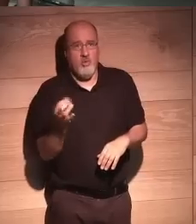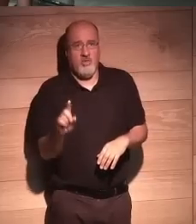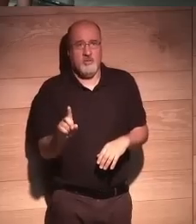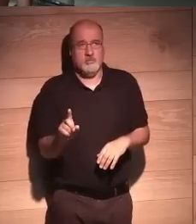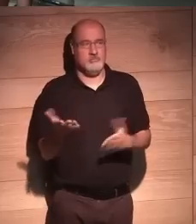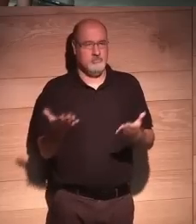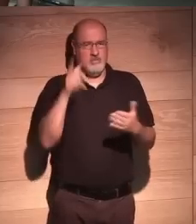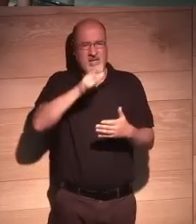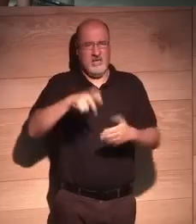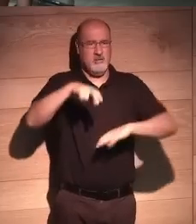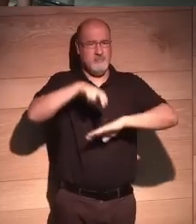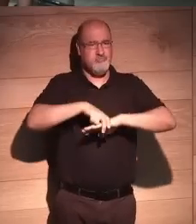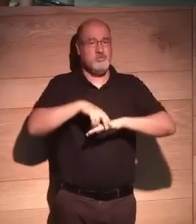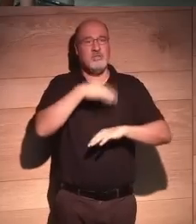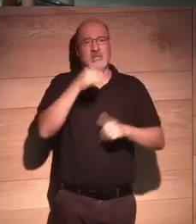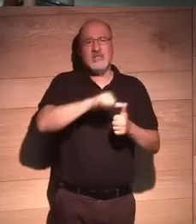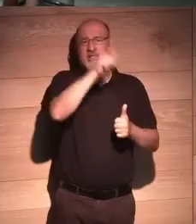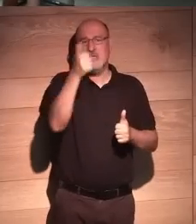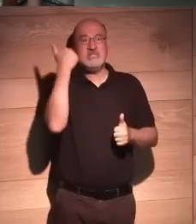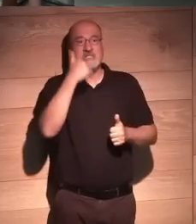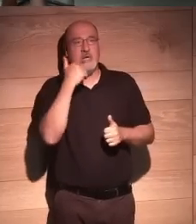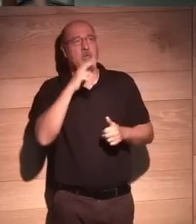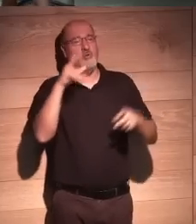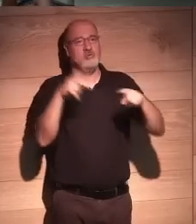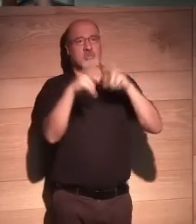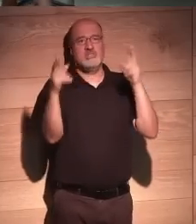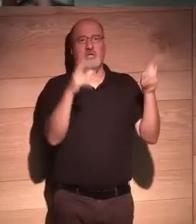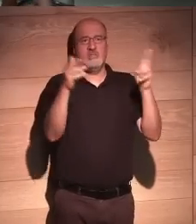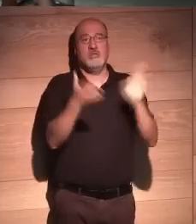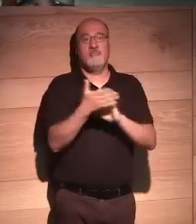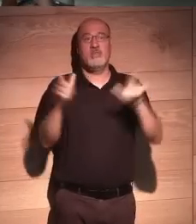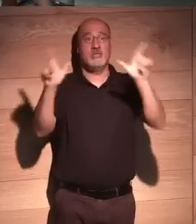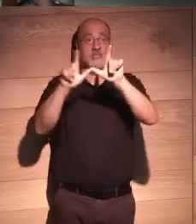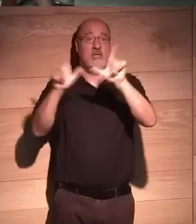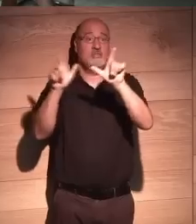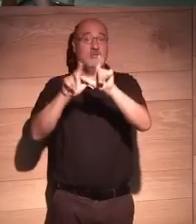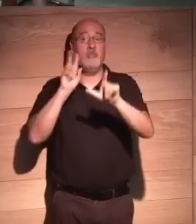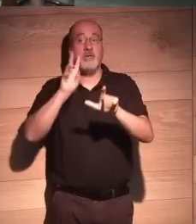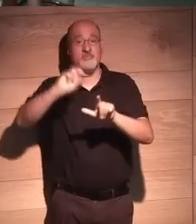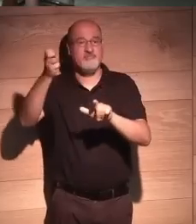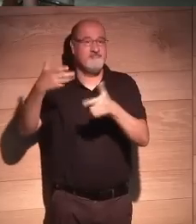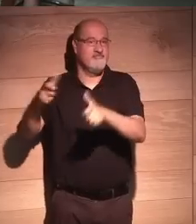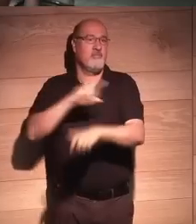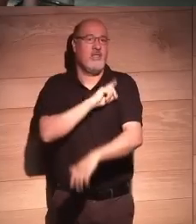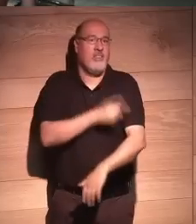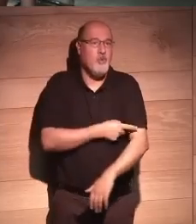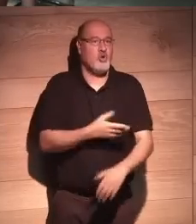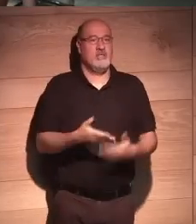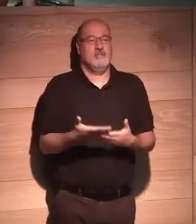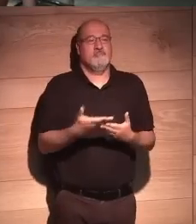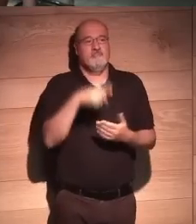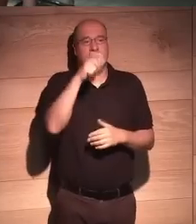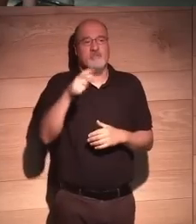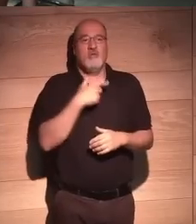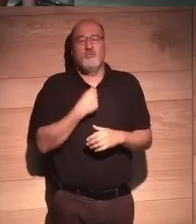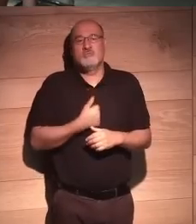pasa maratones viendo series toda la tarde del sábado, ¿no? Y la televisión ya queda un poco para los deportes, para la gente que le